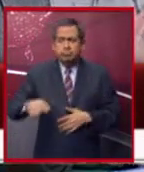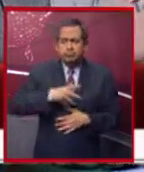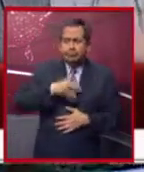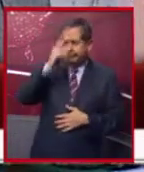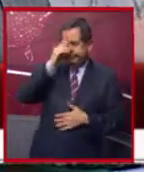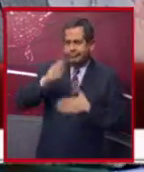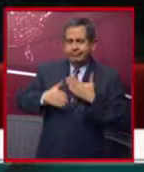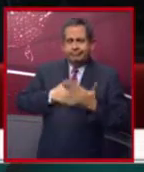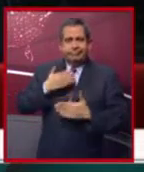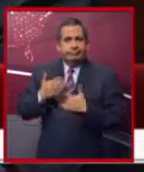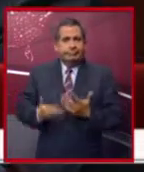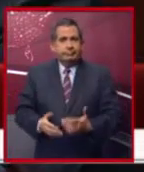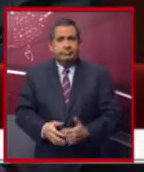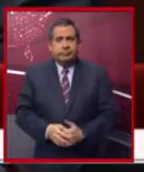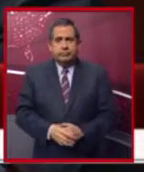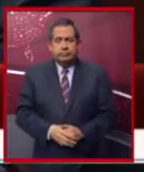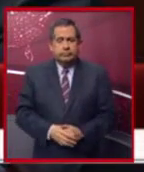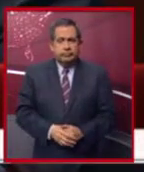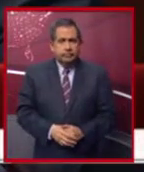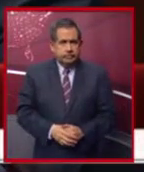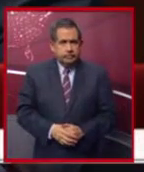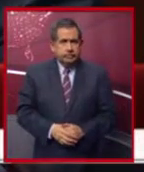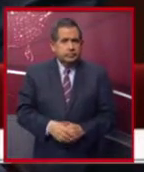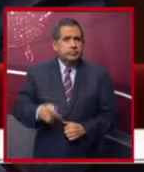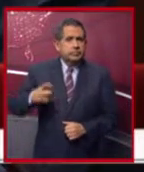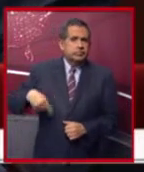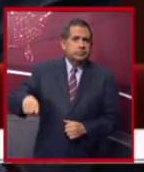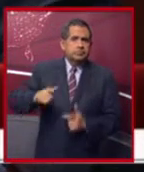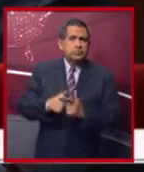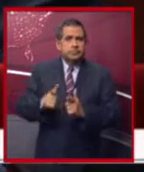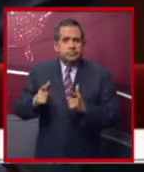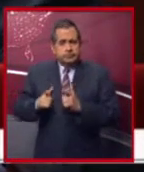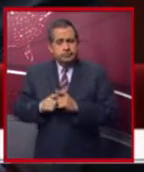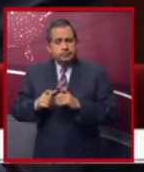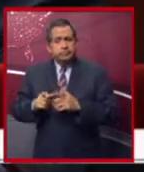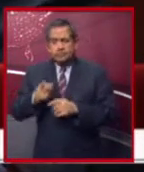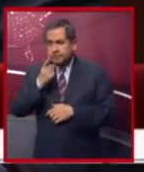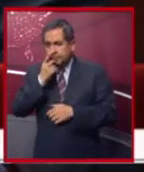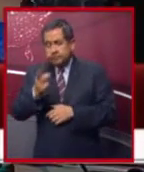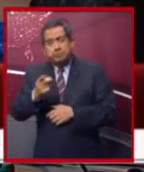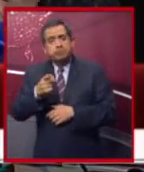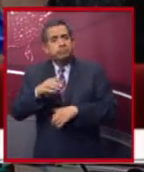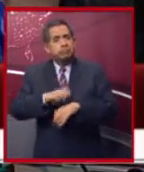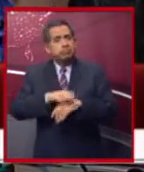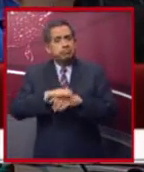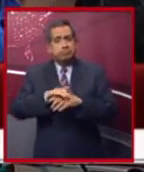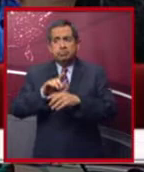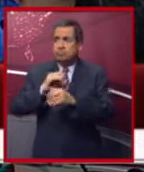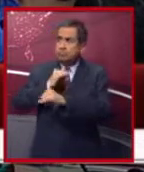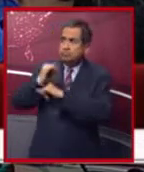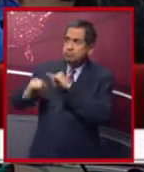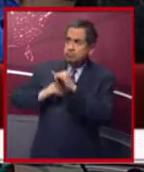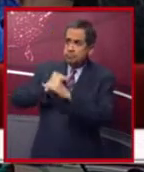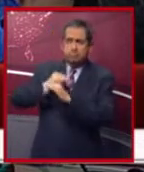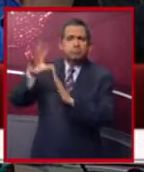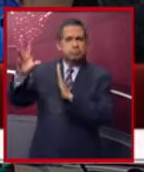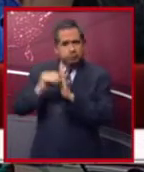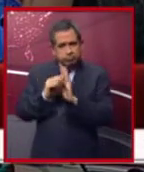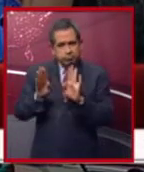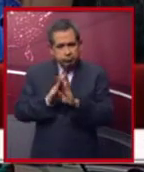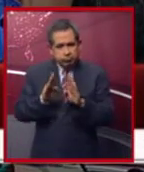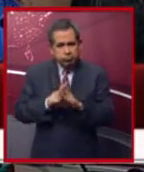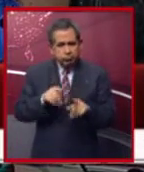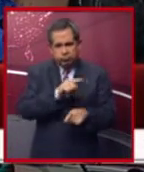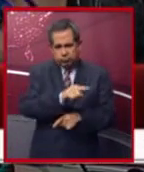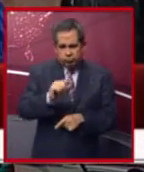ciudadanía. Bueno, se pronunciaron por la armonización de legislaciones estatales, federales e internacionales y fortalecer la participación de los